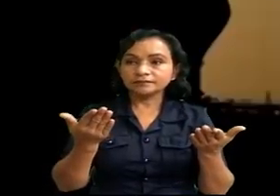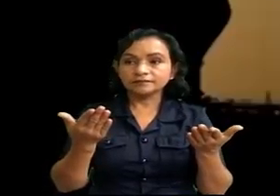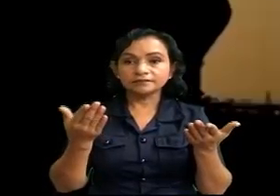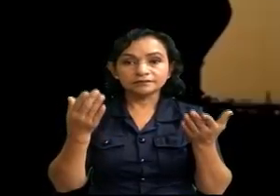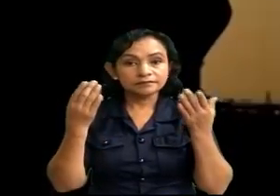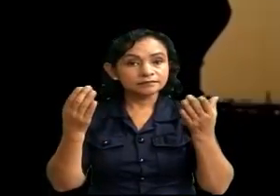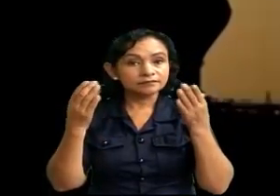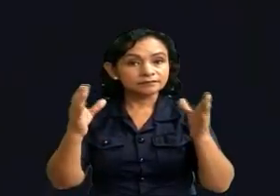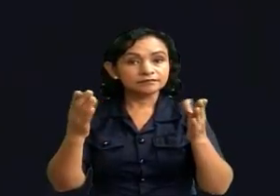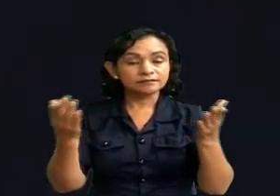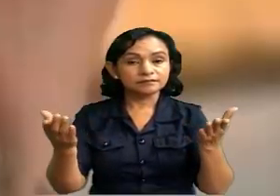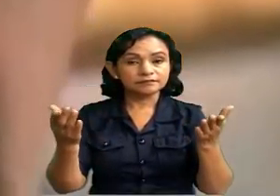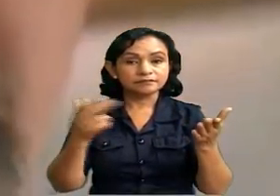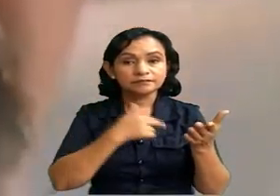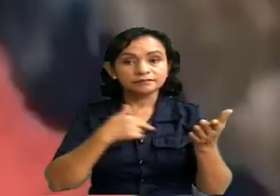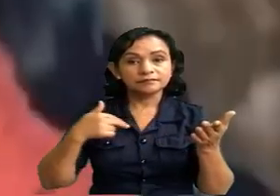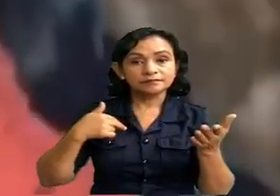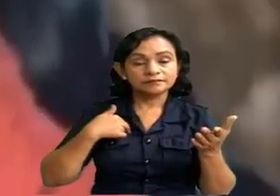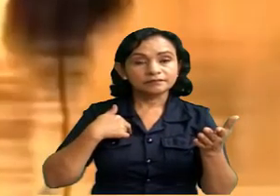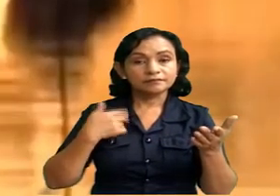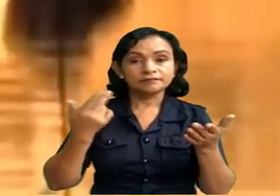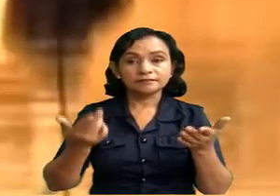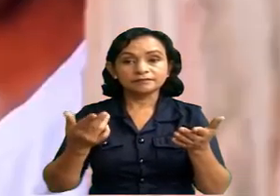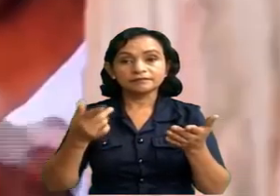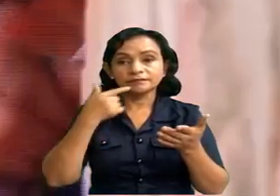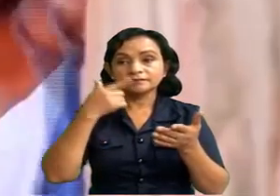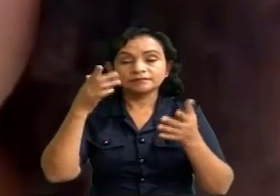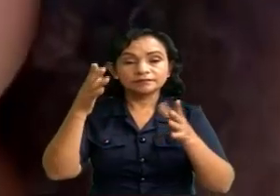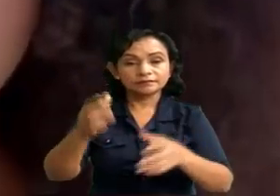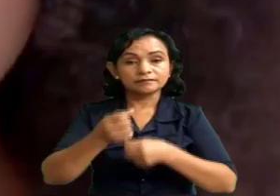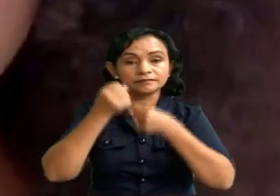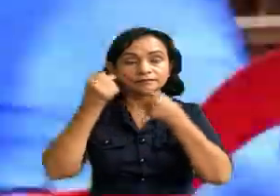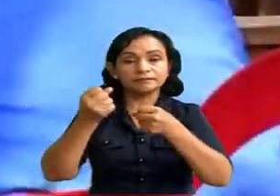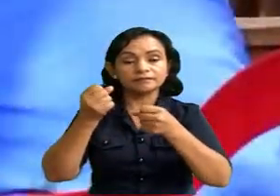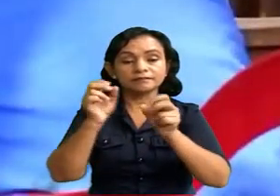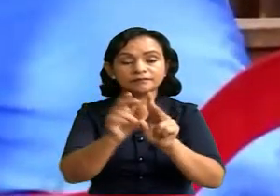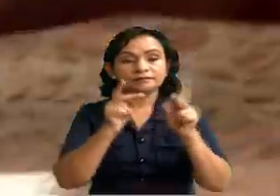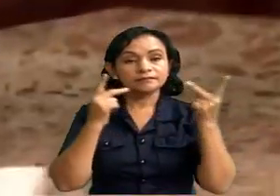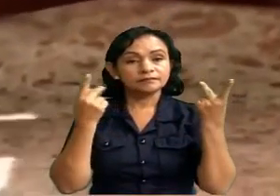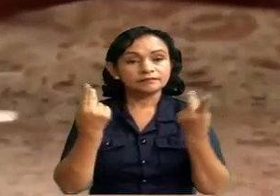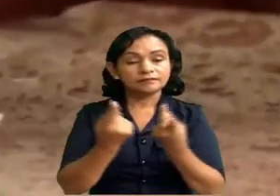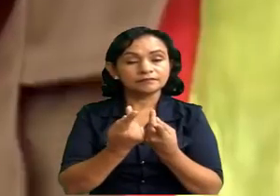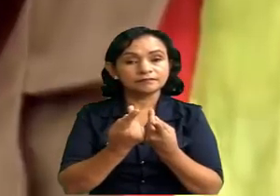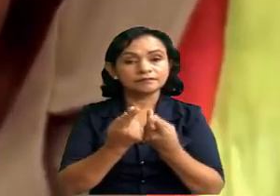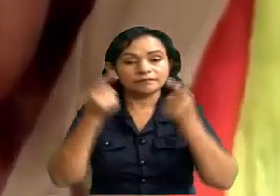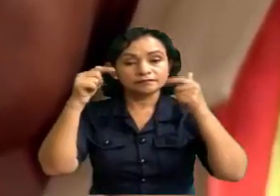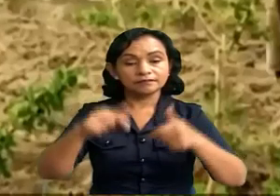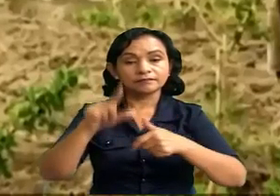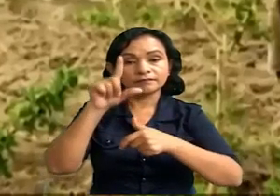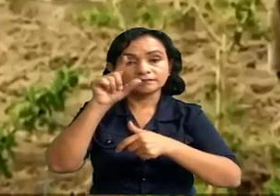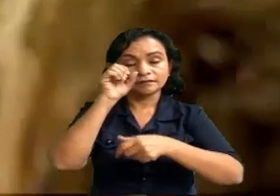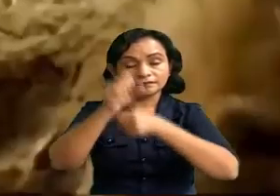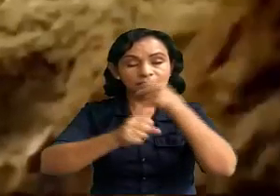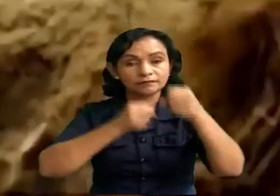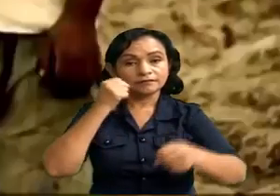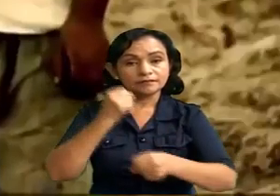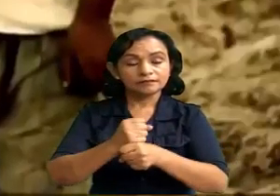esas medidas es que nosotros hemos rescatado para el pueblo en estos 10 años que han